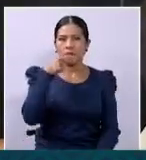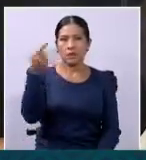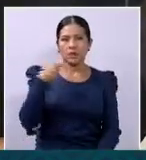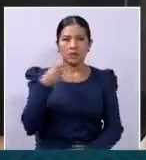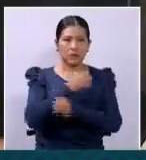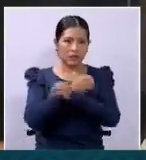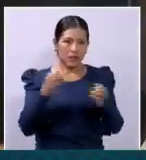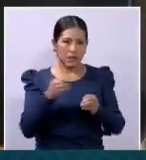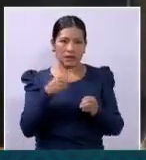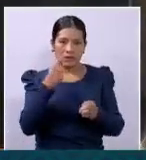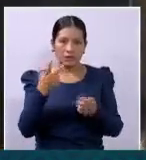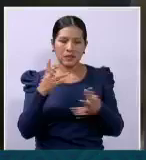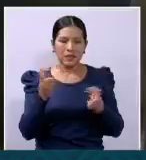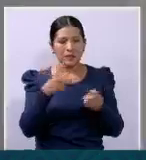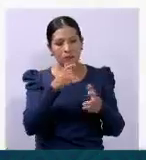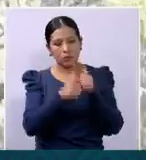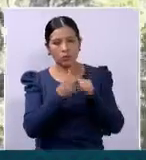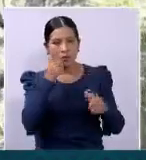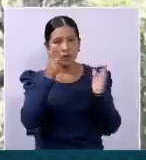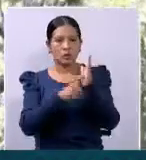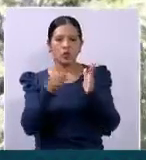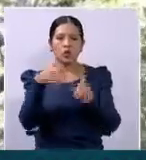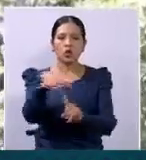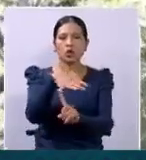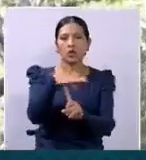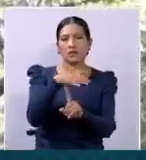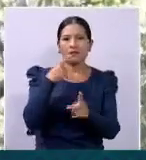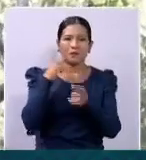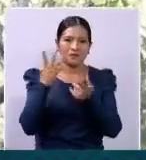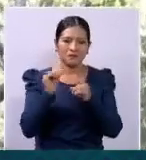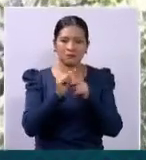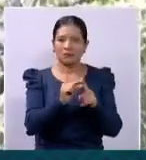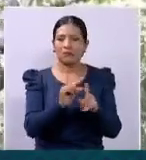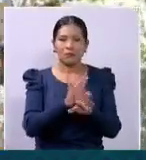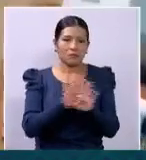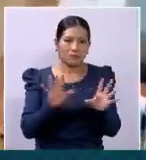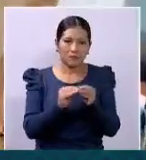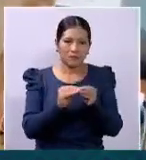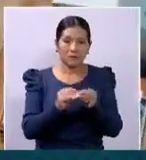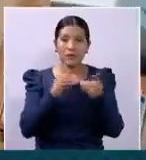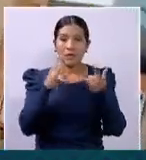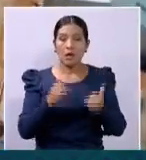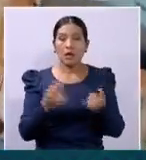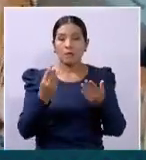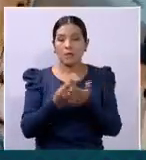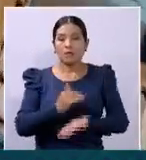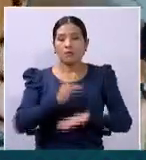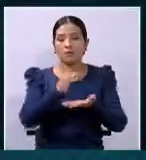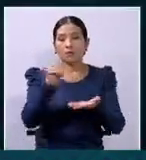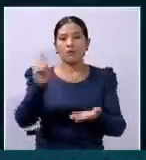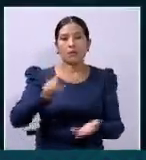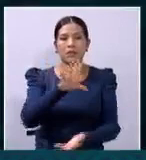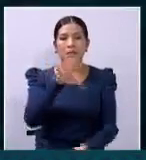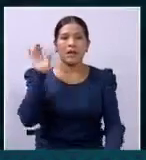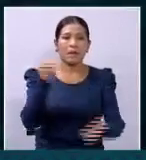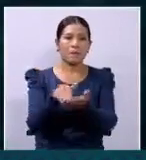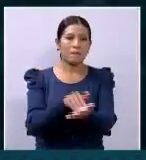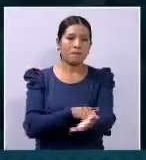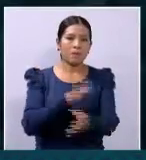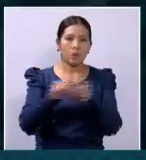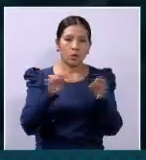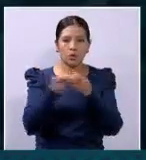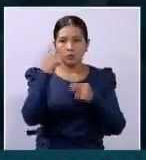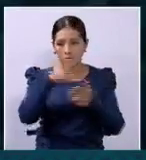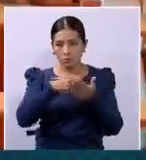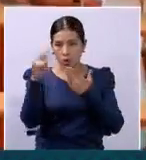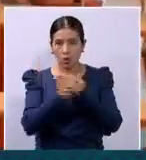las cosas de contexto, más bien las que se han observado. Los 3 contratos representan inversiones por más de 500 millones de dólares en proyectos